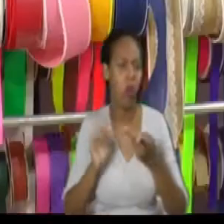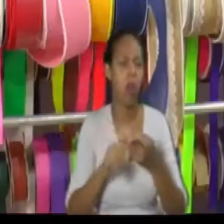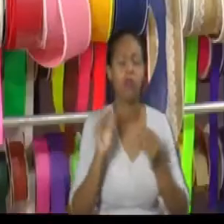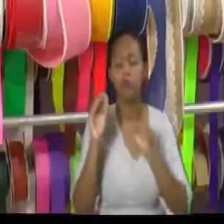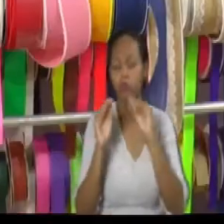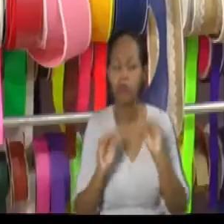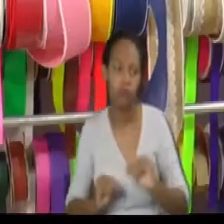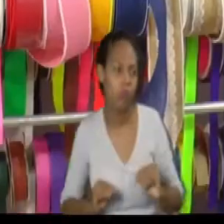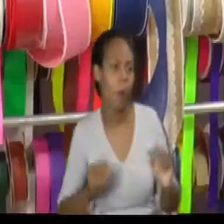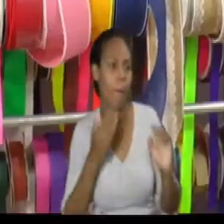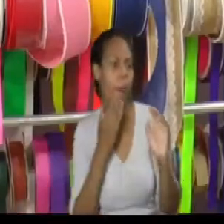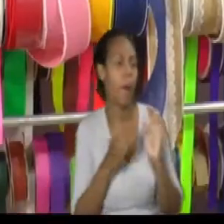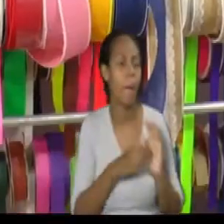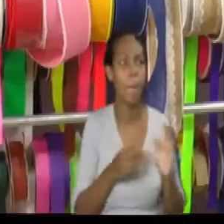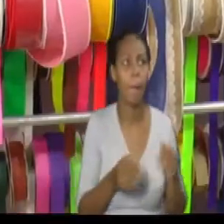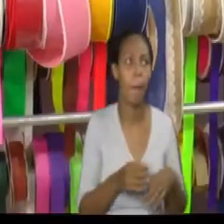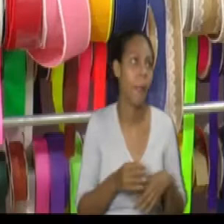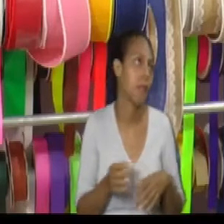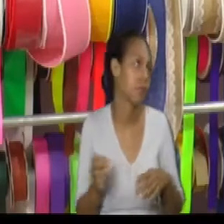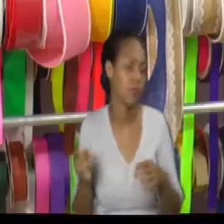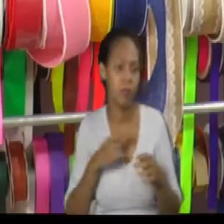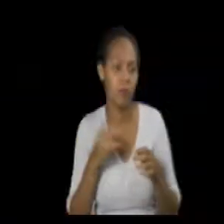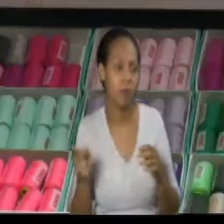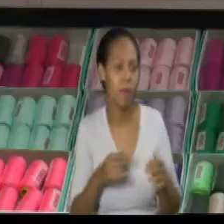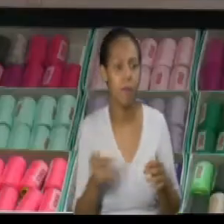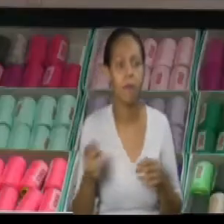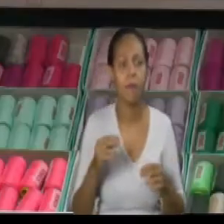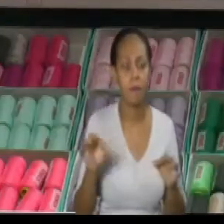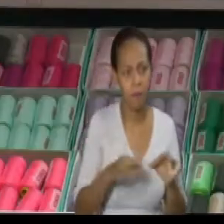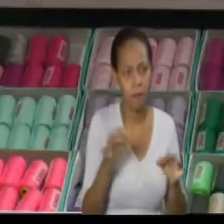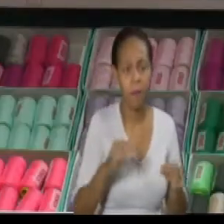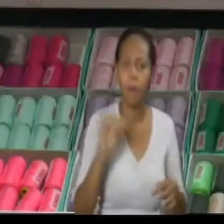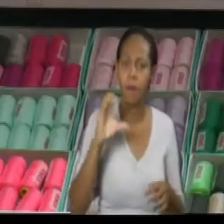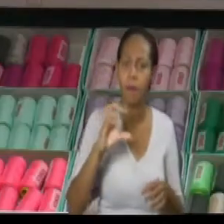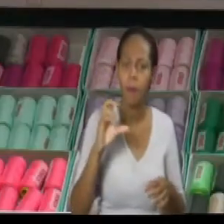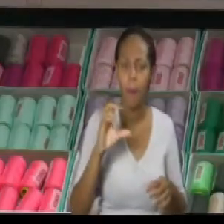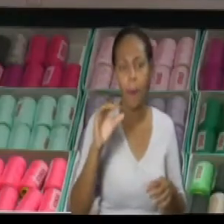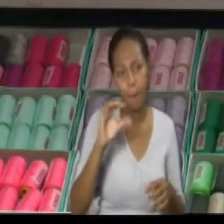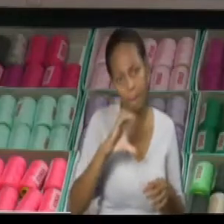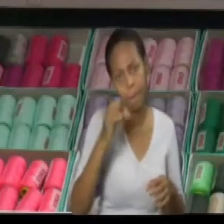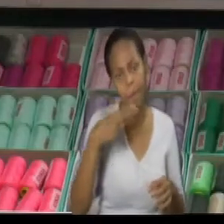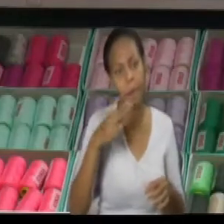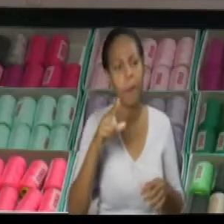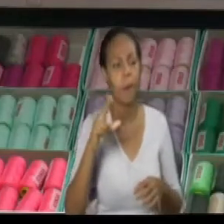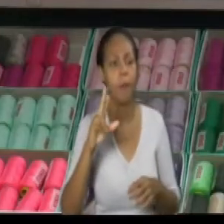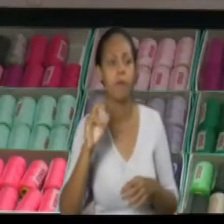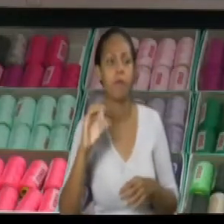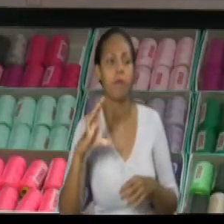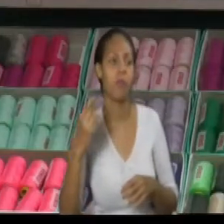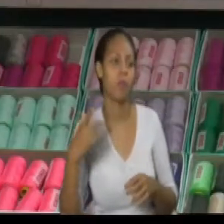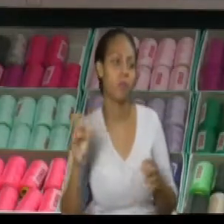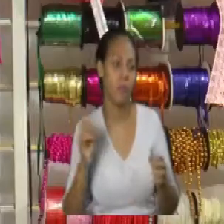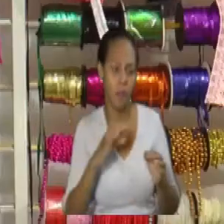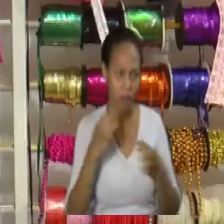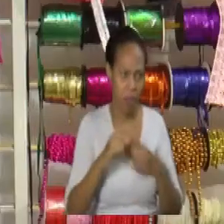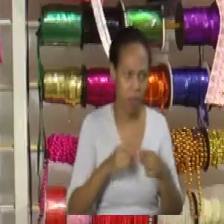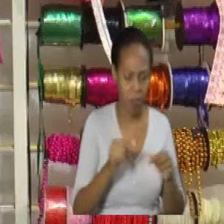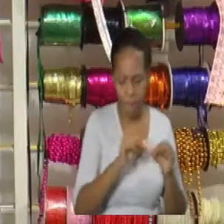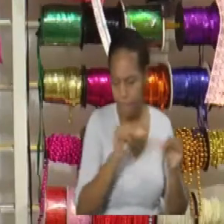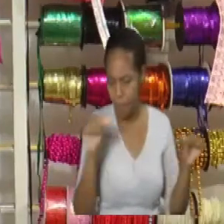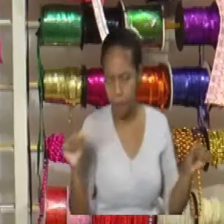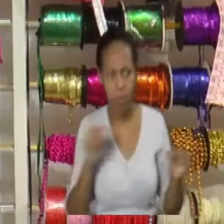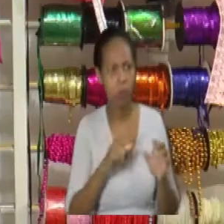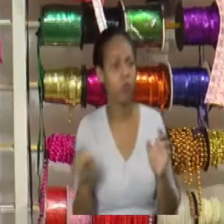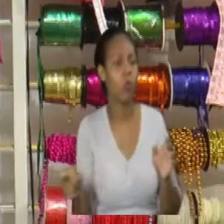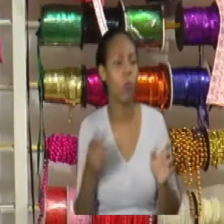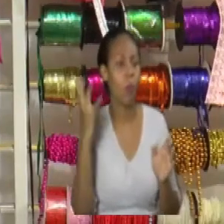nosotros manejamos todo lo que son hilos crochet, macramé, manejamos hilo terlenca, una gran variedad de cintas decorativas. Además,